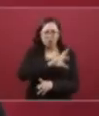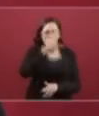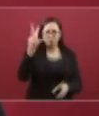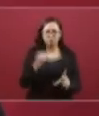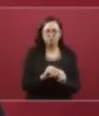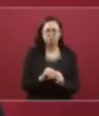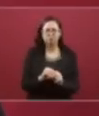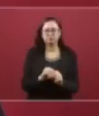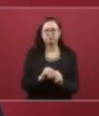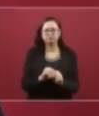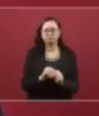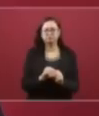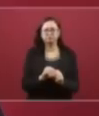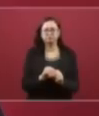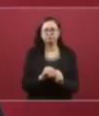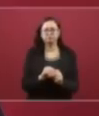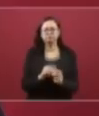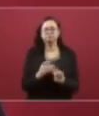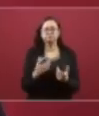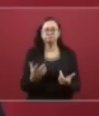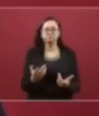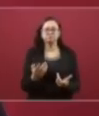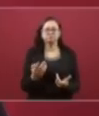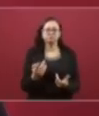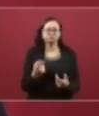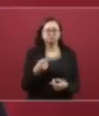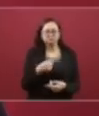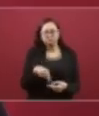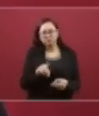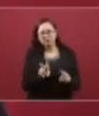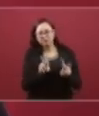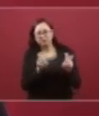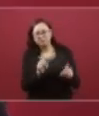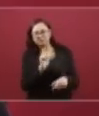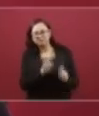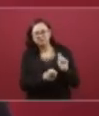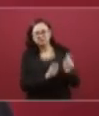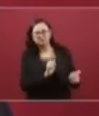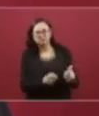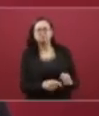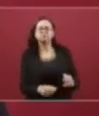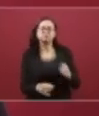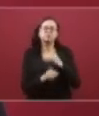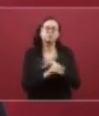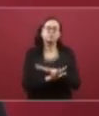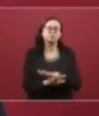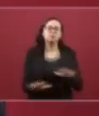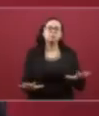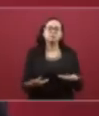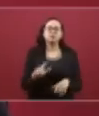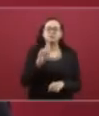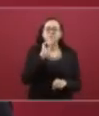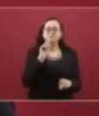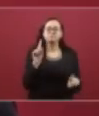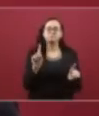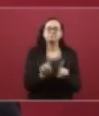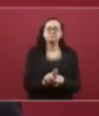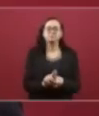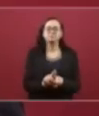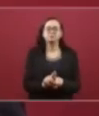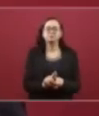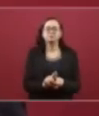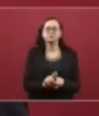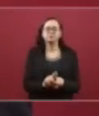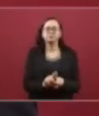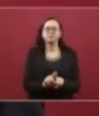comercial, todas estas medidas que eran más simbólicas, porque no mejoraban la vida de la gente, pero le daban un sentimiento